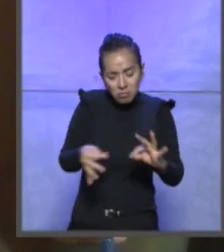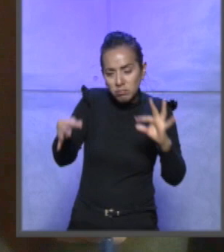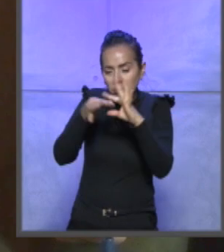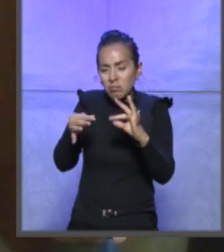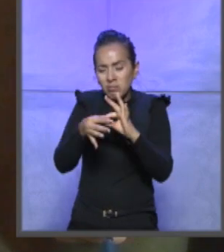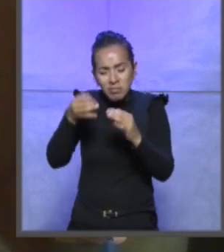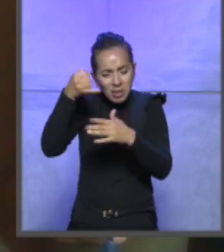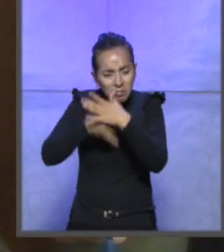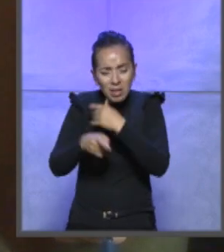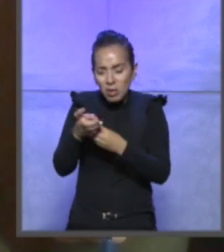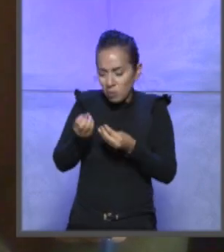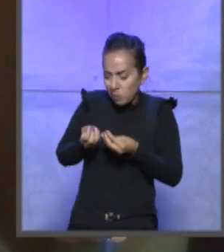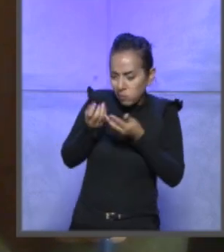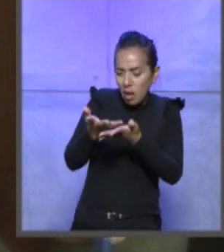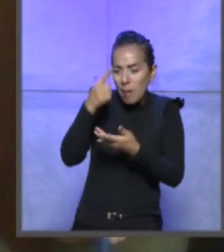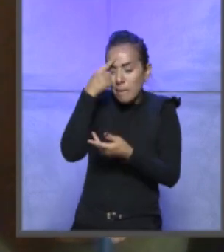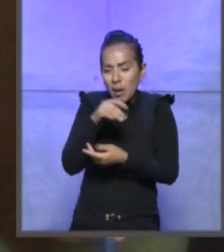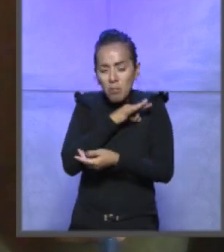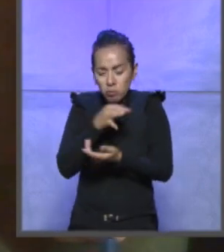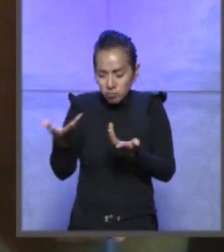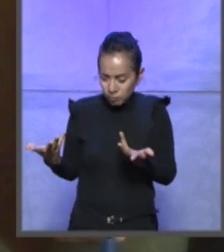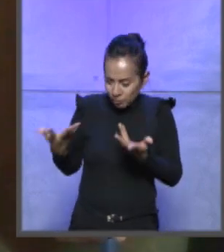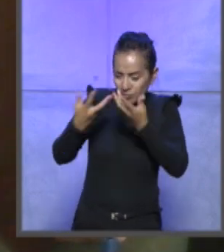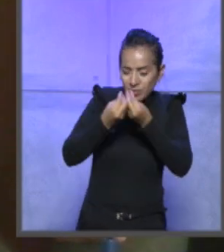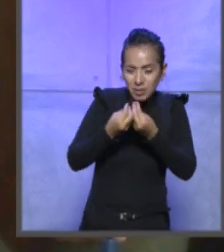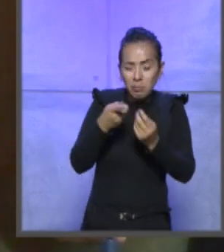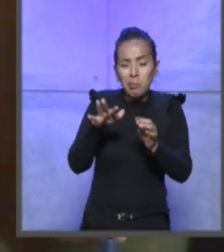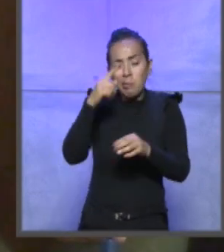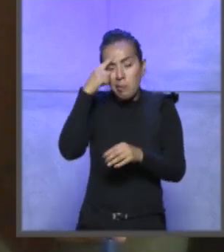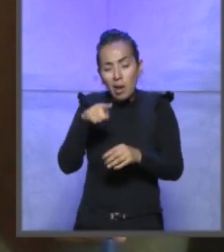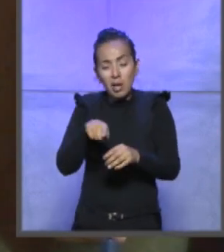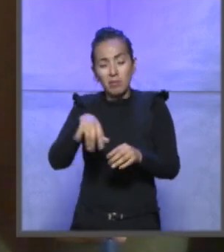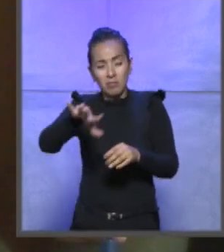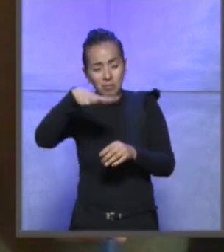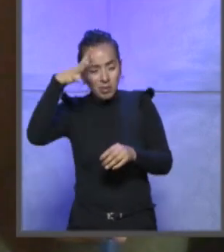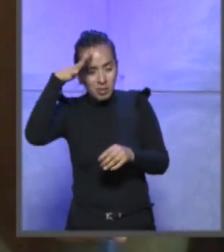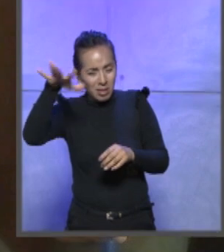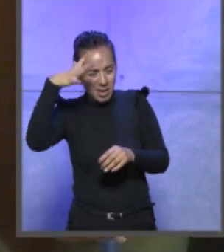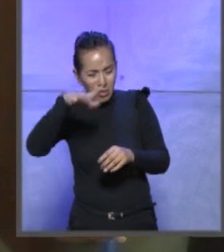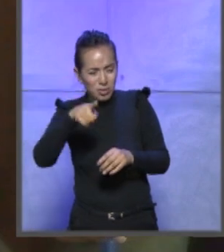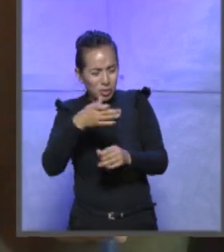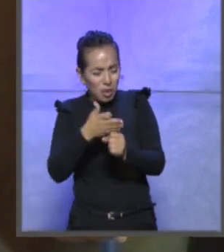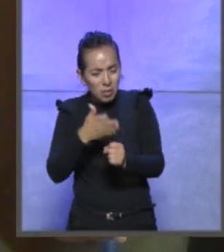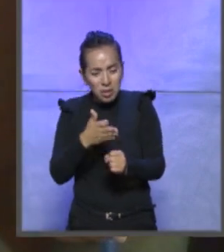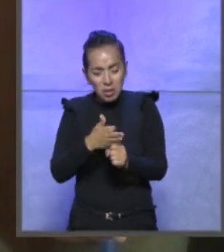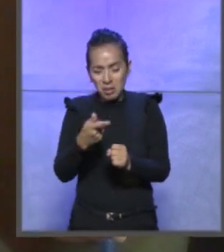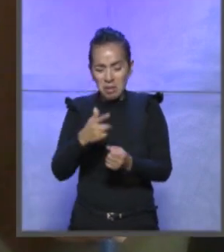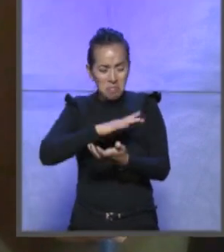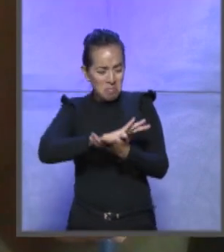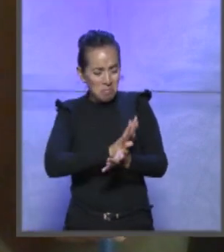como esa iniciativa, esa inspiración para integrarse y para no ser parte de aquellos adultos que hoy en día